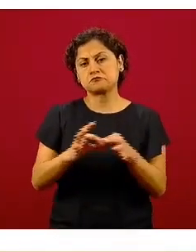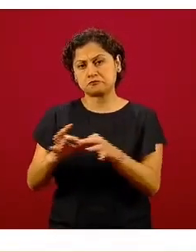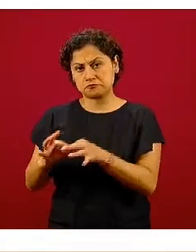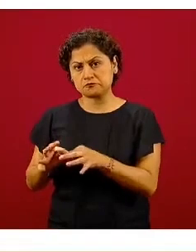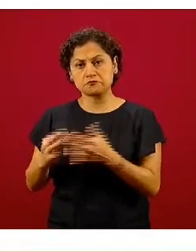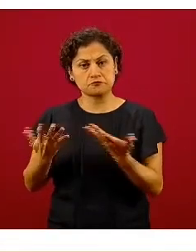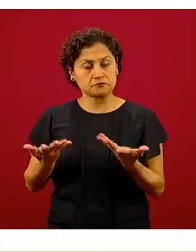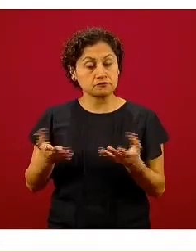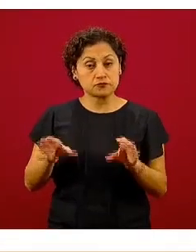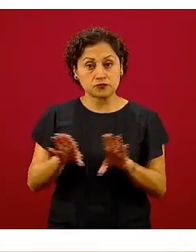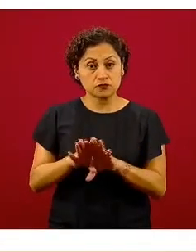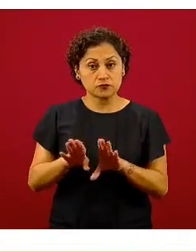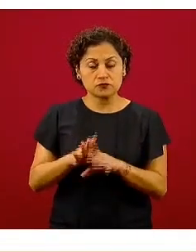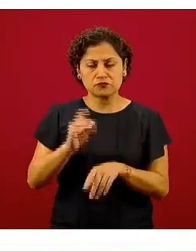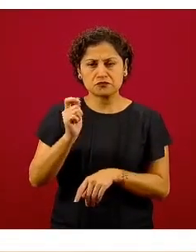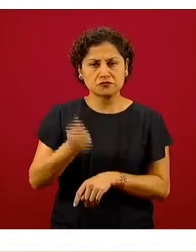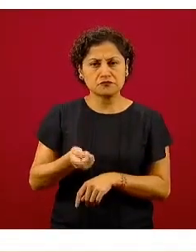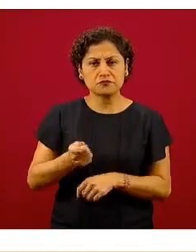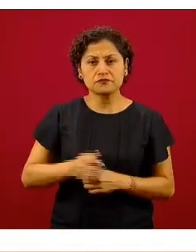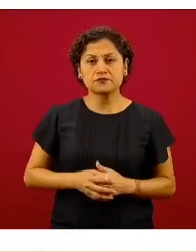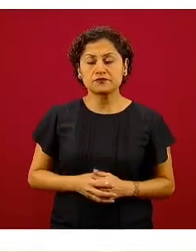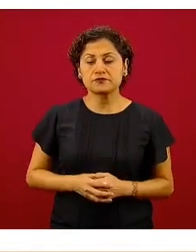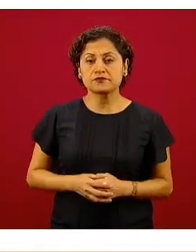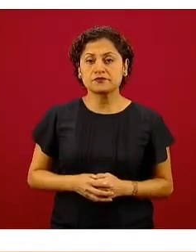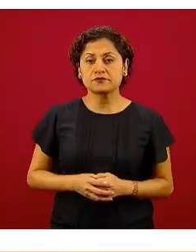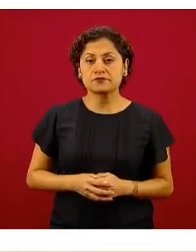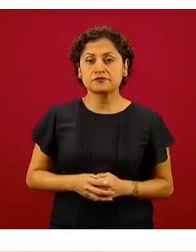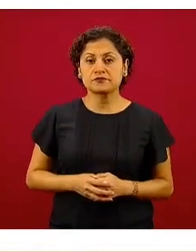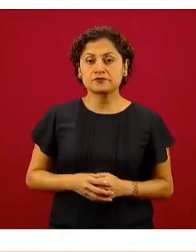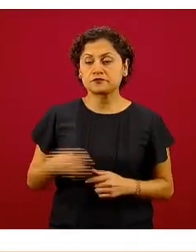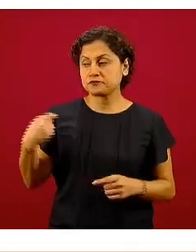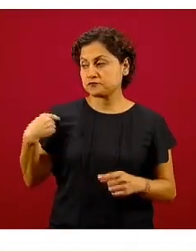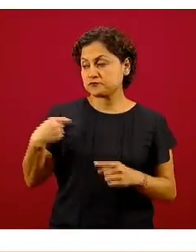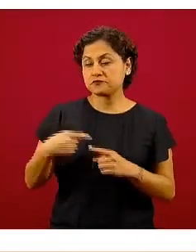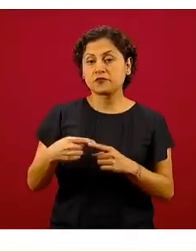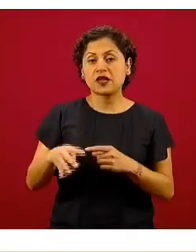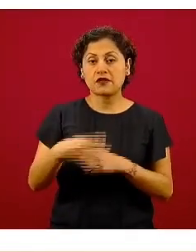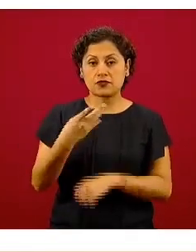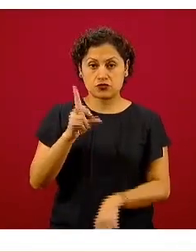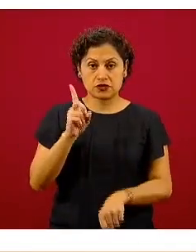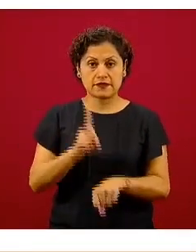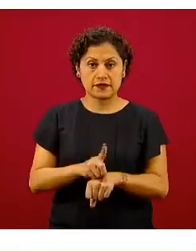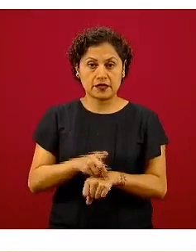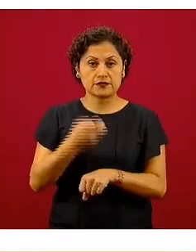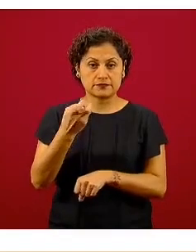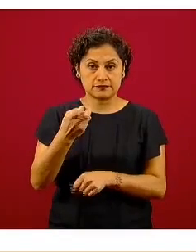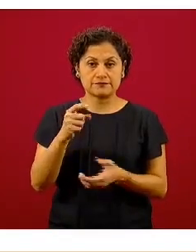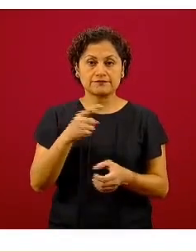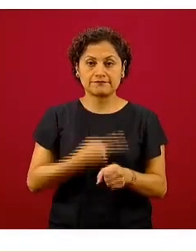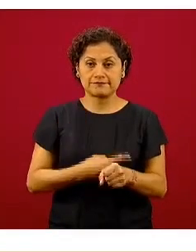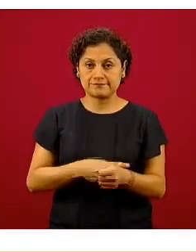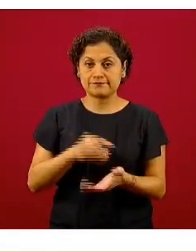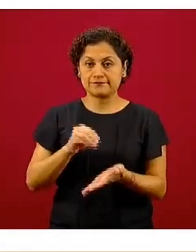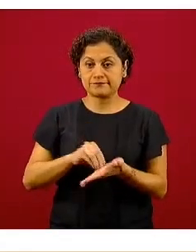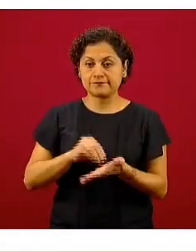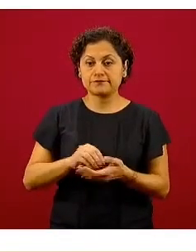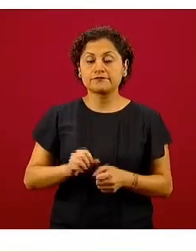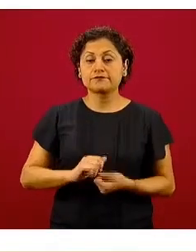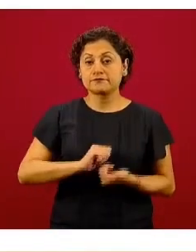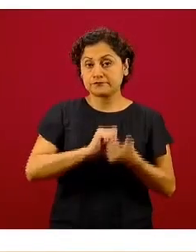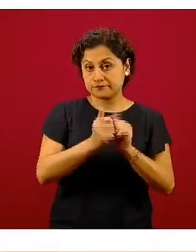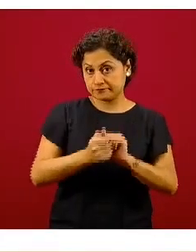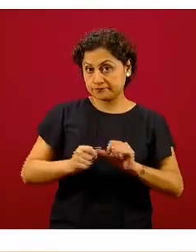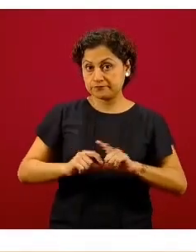referencia a los casos en los últimos 14 días. La siguiente diapositiva, nuevamente, la